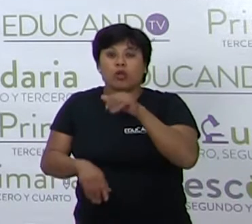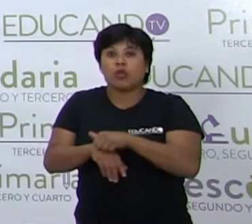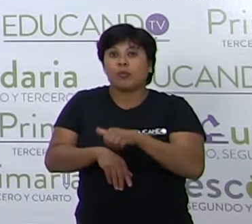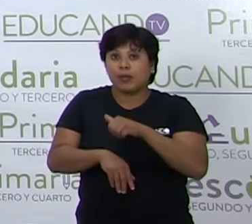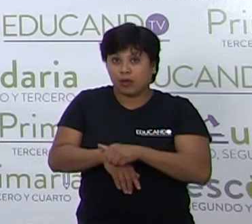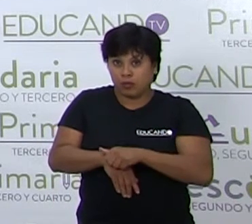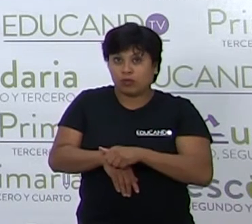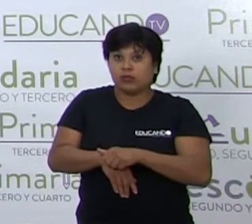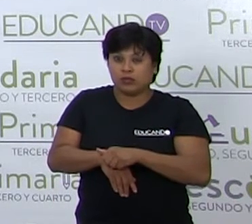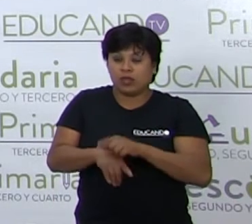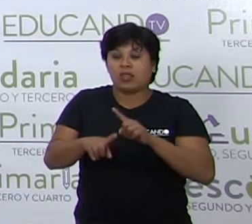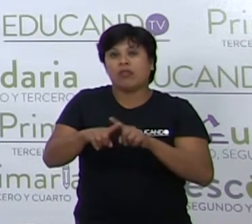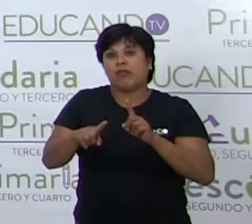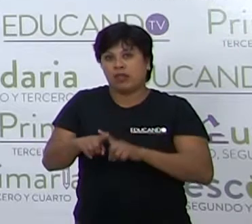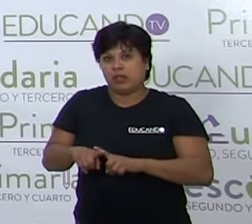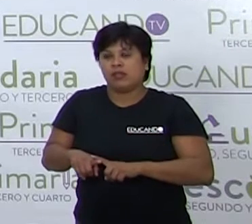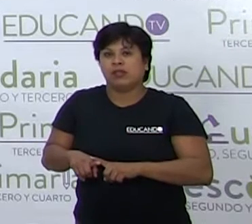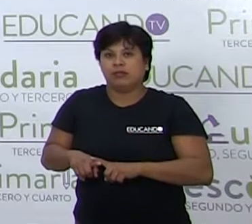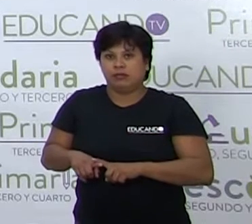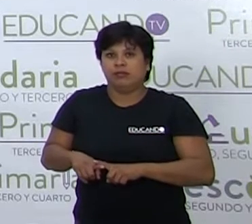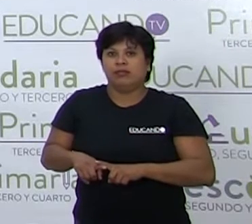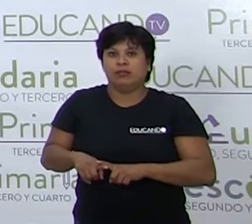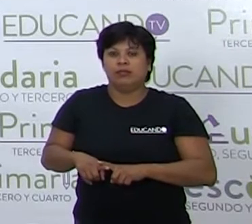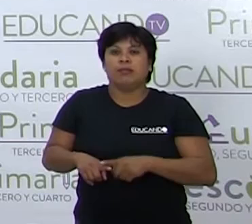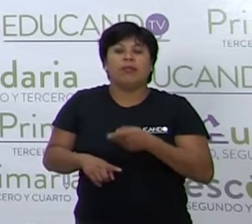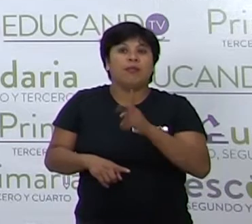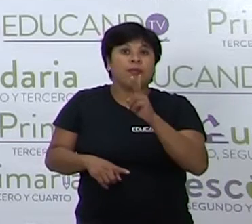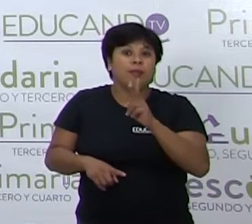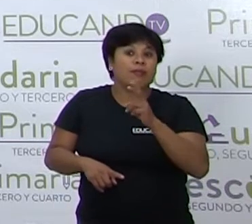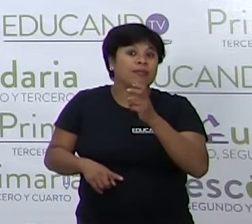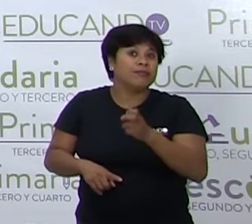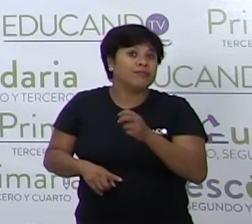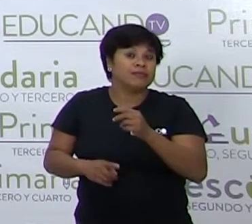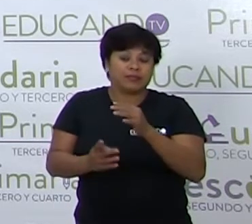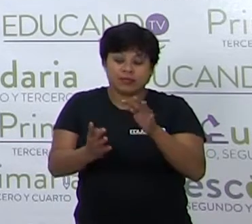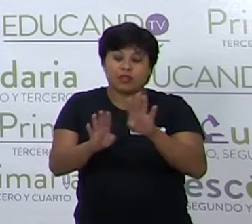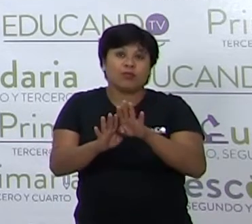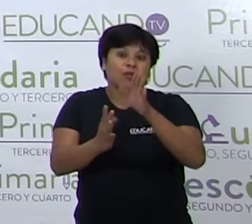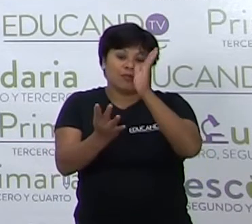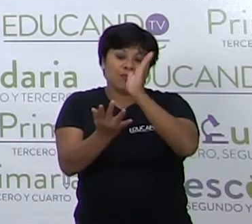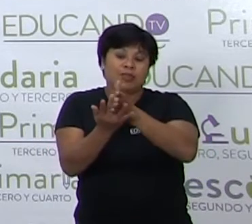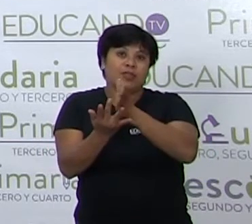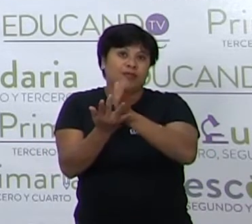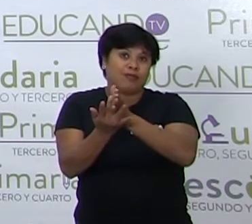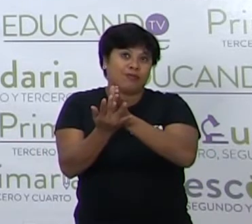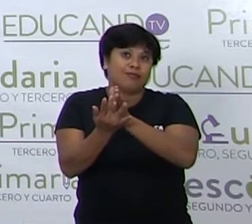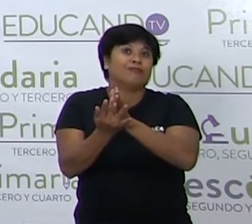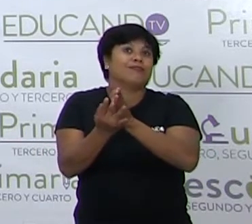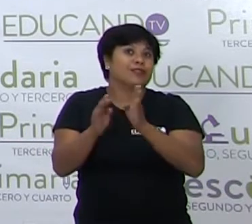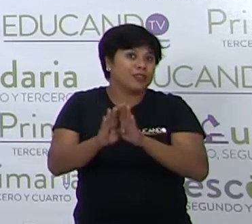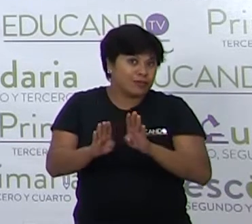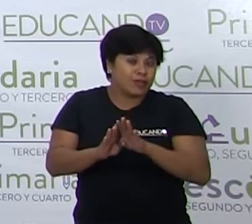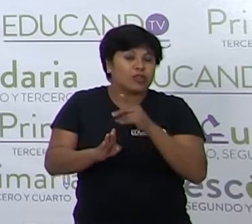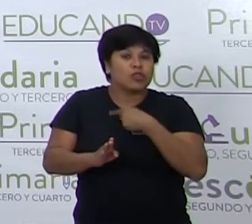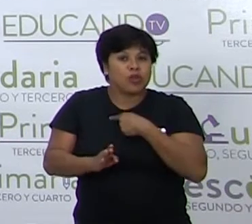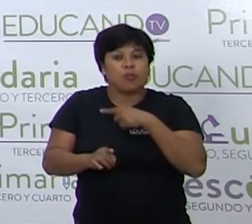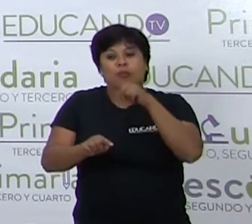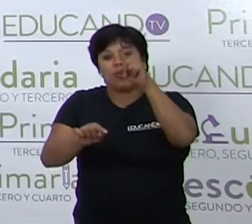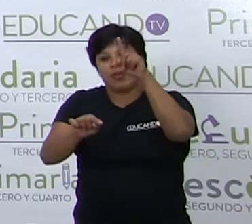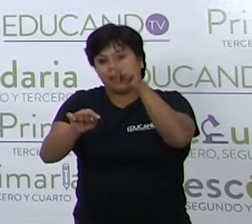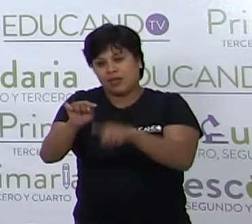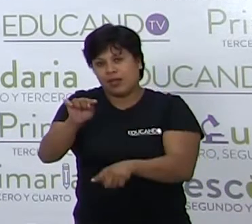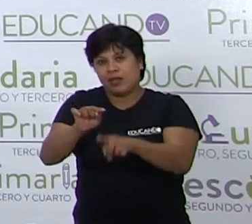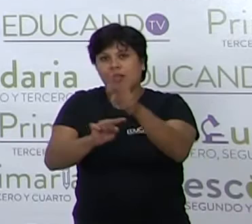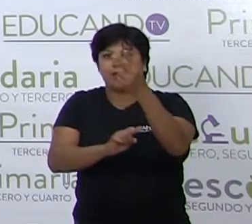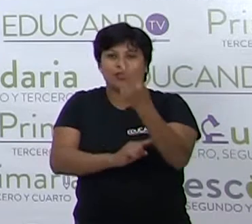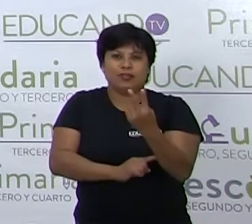de diferencia. Pero resulta que está en medio de los dos. Por lo tanto, voy a quitarle